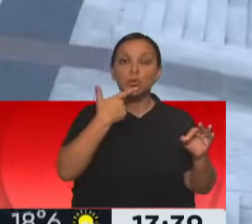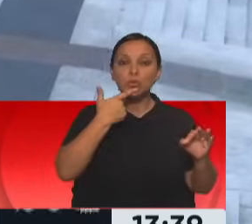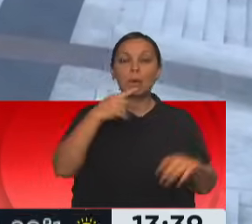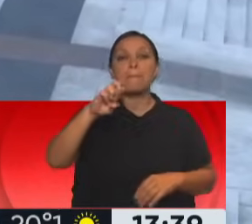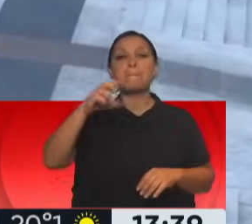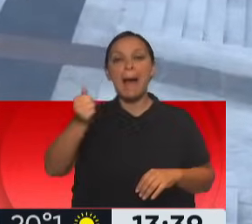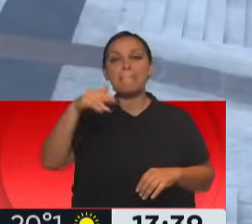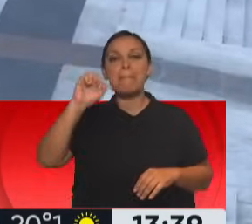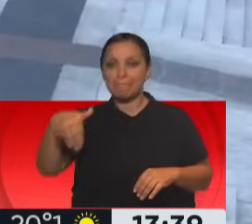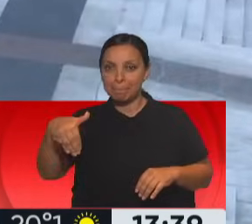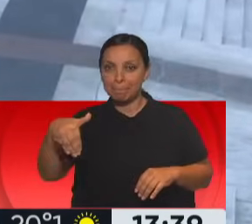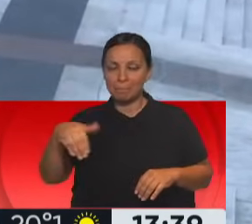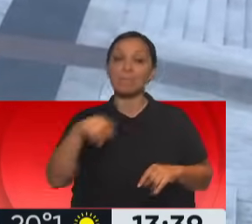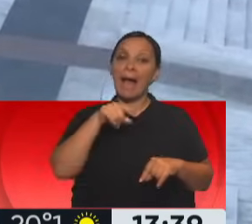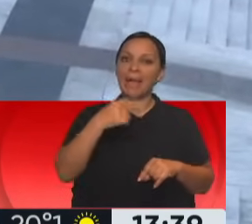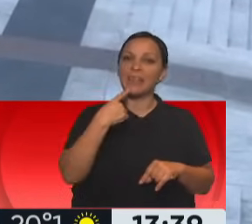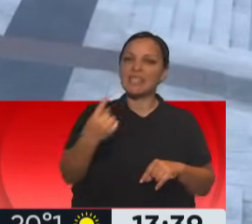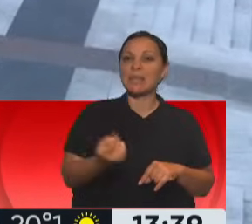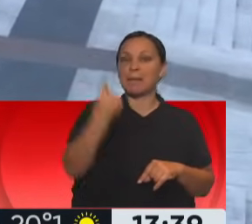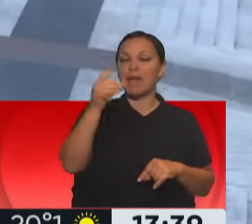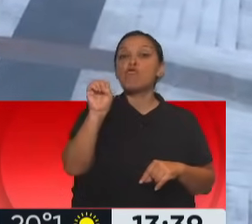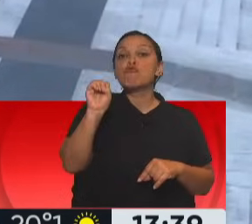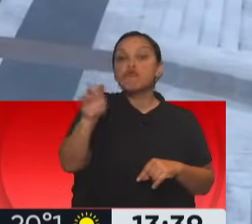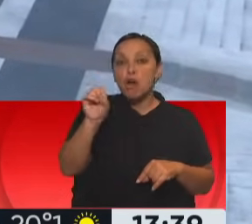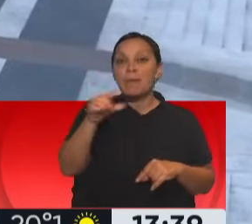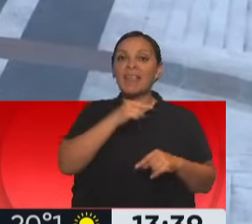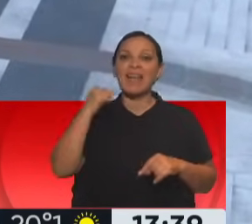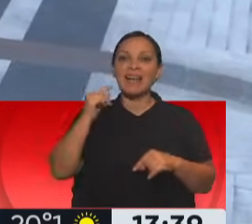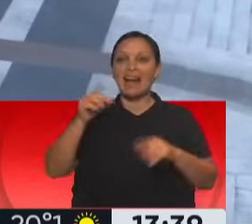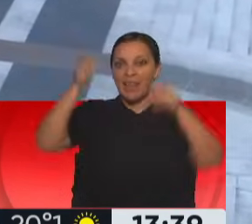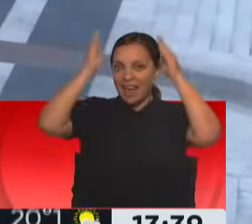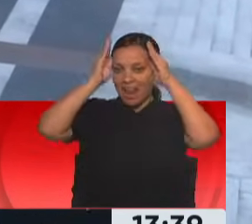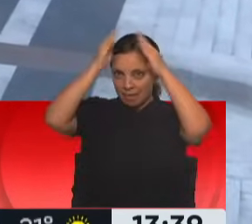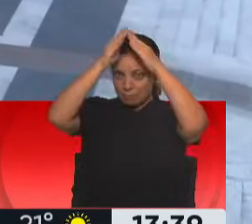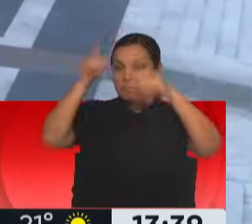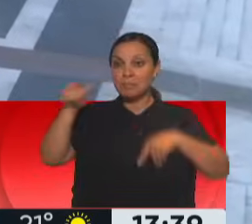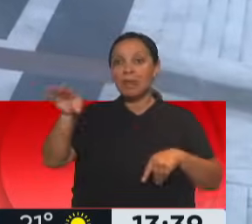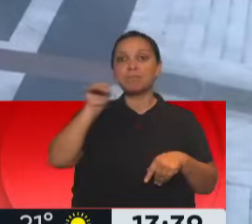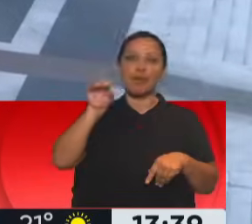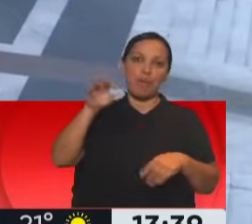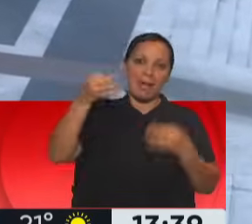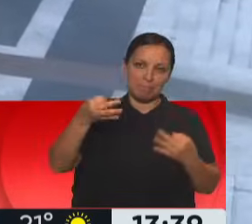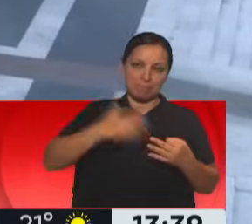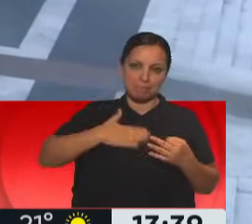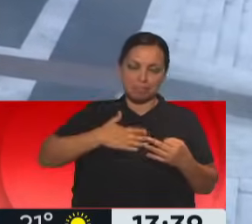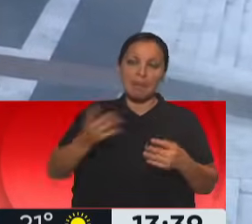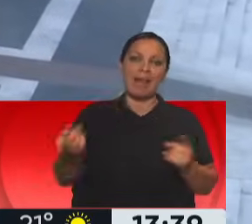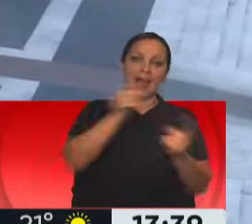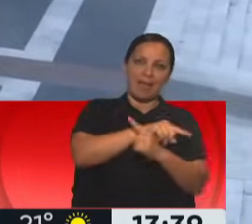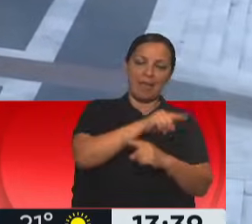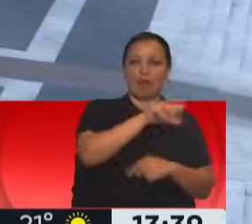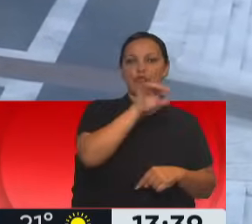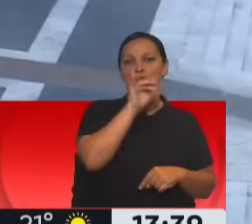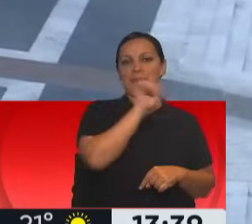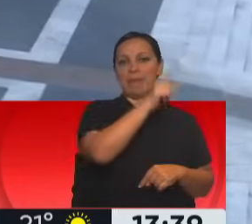primero del cardenal que fue elegido y luego el nombre que eligió para su sacerdocio. Esto en latín, perdónale, esto en